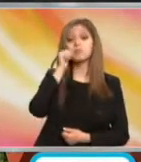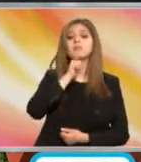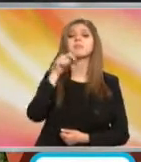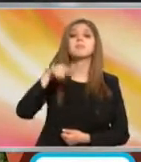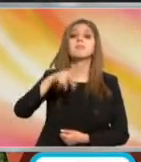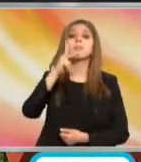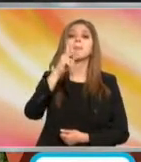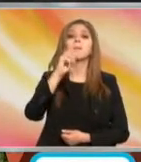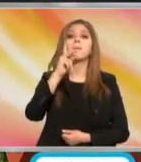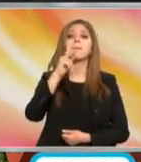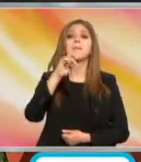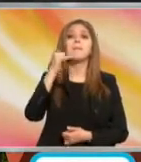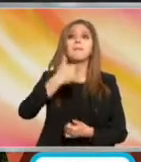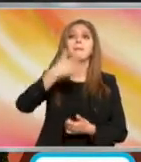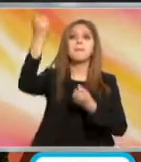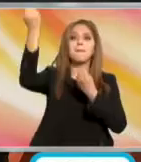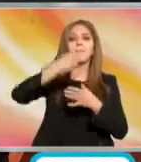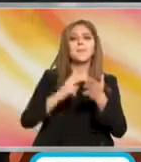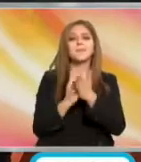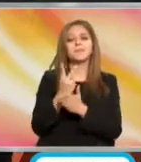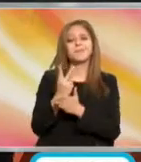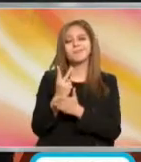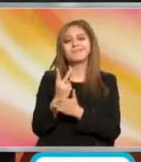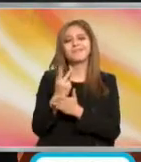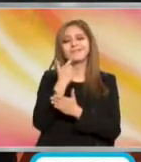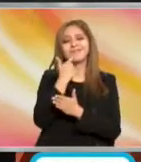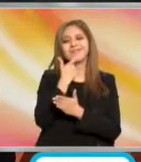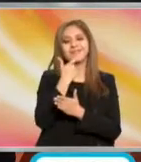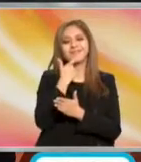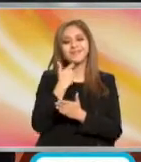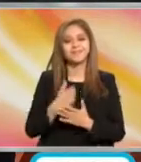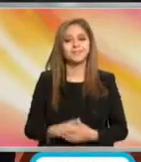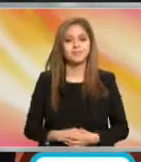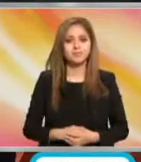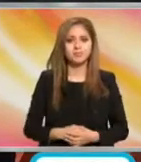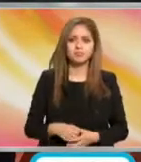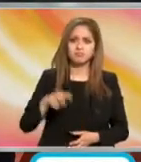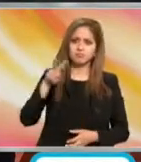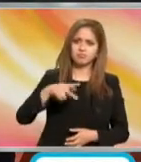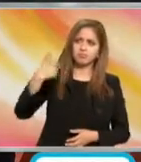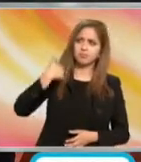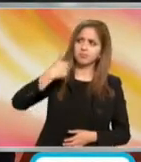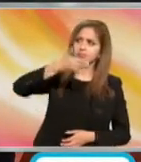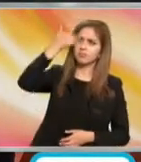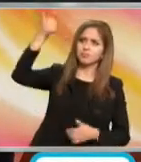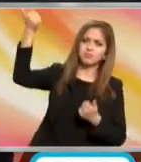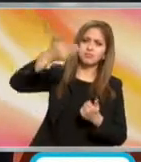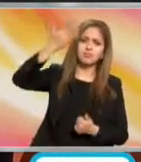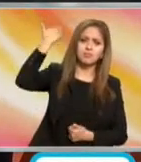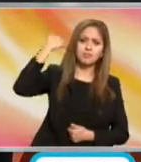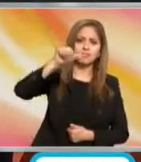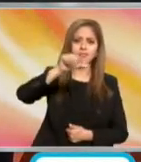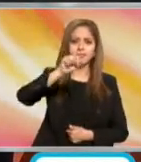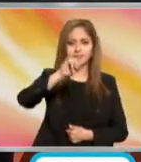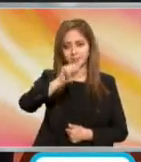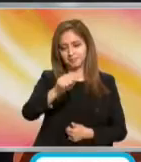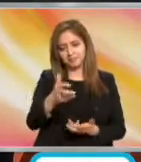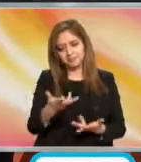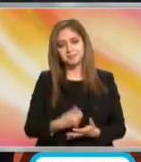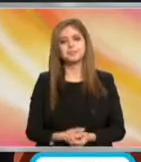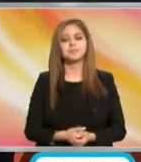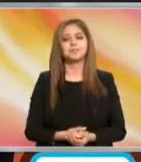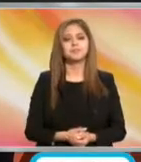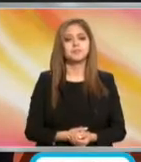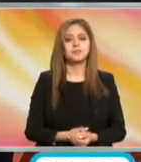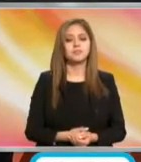Mira, espinaca, ¿eh? qué maravilla. Es increíble. Seguro. Oiga, es de Asia, no tenía idea, de verdad. Y ese mito, digo, de que nos